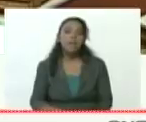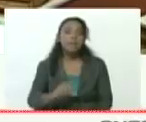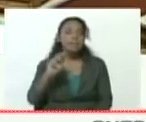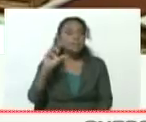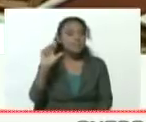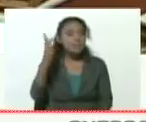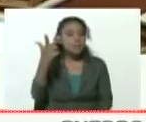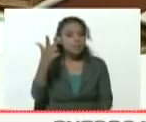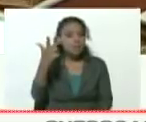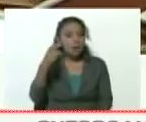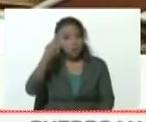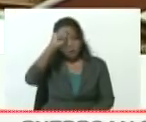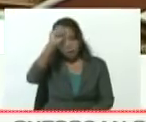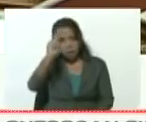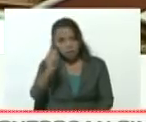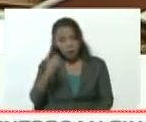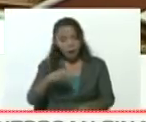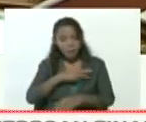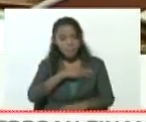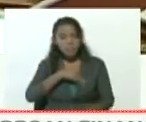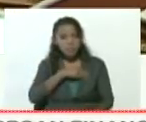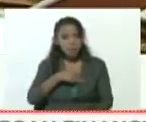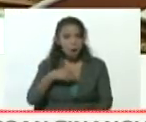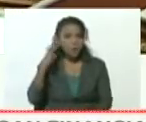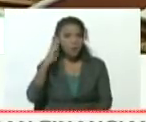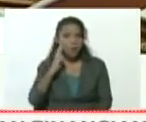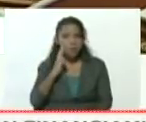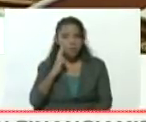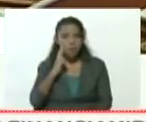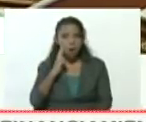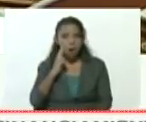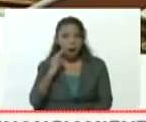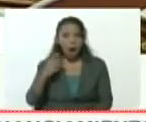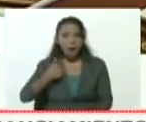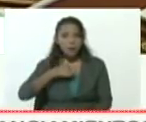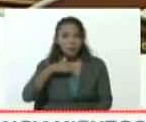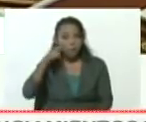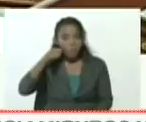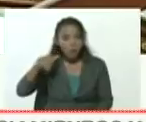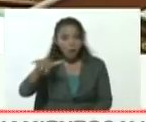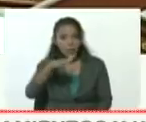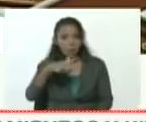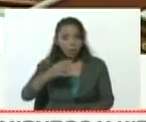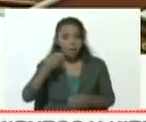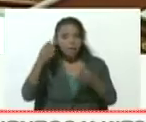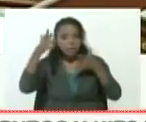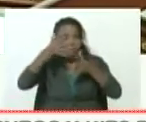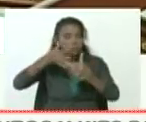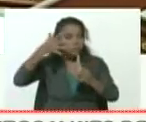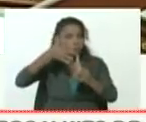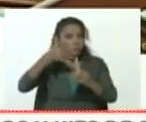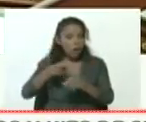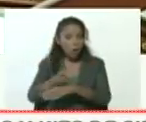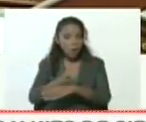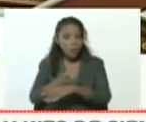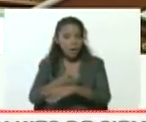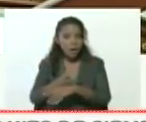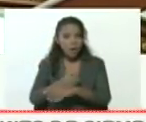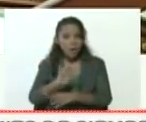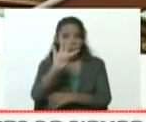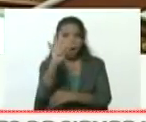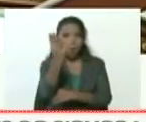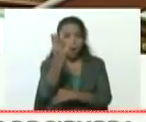el reconocimiento a la misión Robinson, programa de atención a nuestro pueblo que había sido excluido por los gobiernos de la derecha de la Cuarta